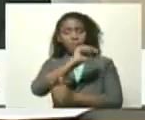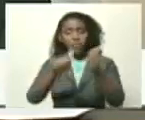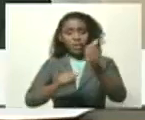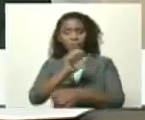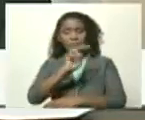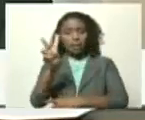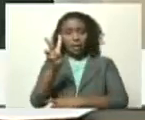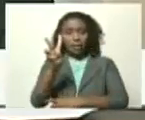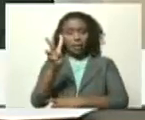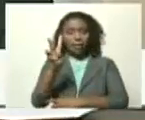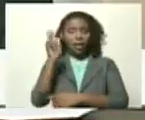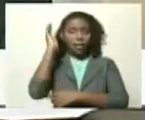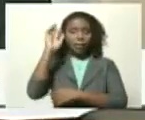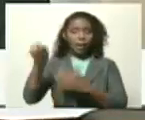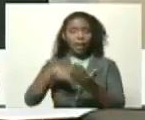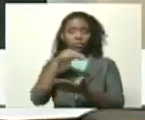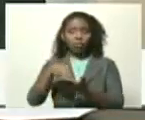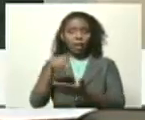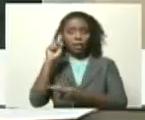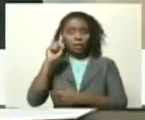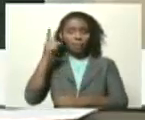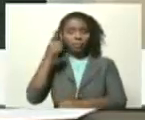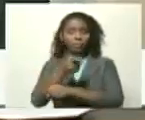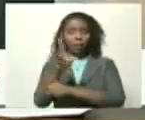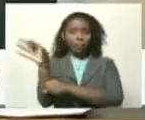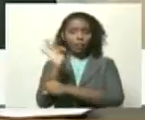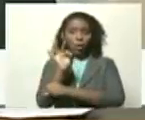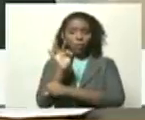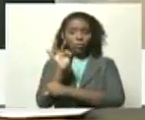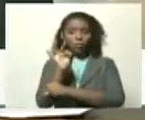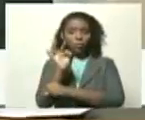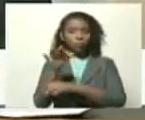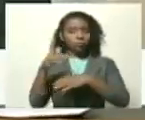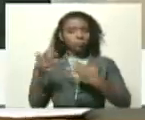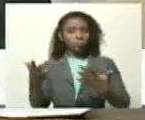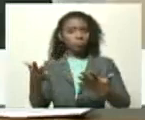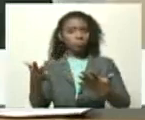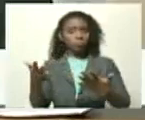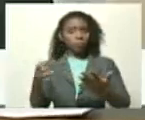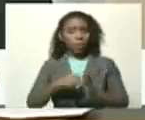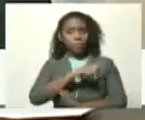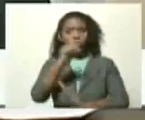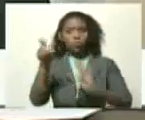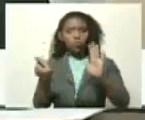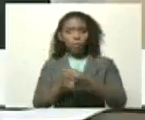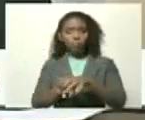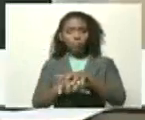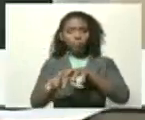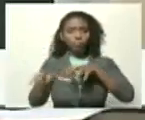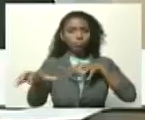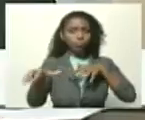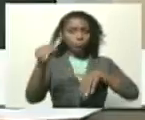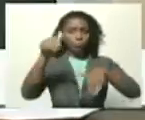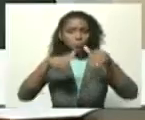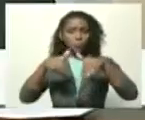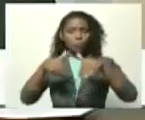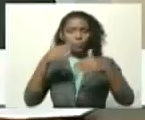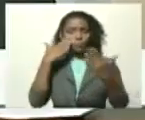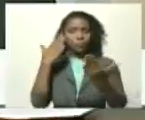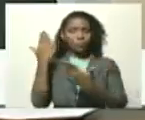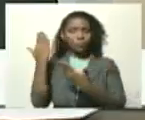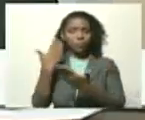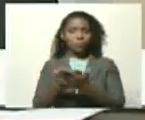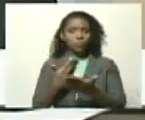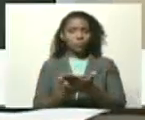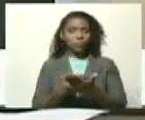Asamblea Nacional, debidamente electa por el total, por el, la mayoría evidente de las